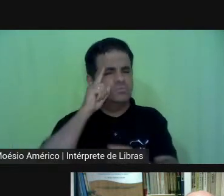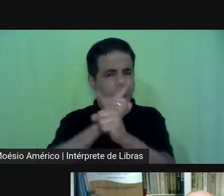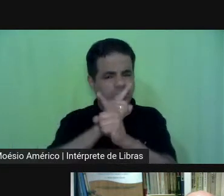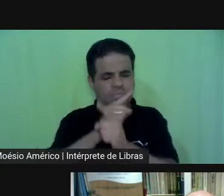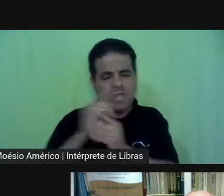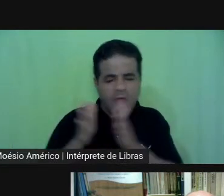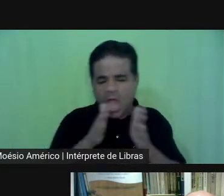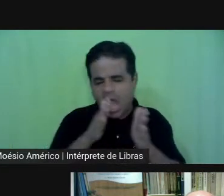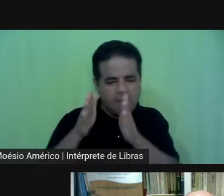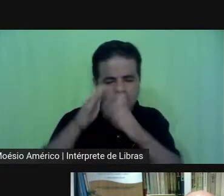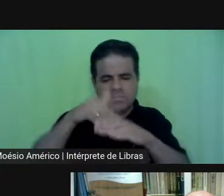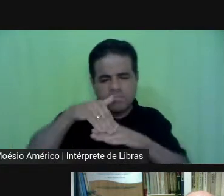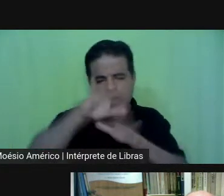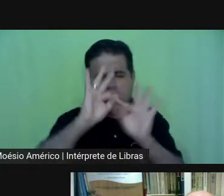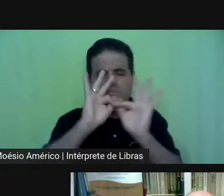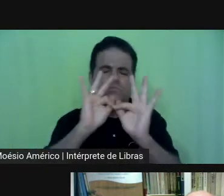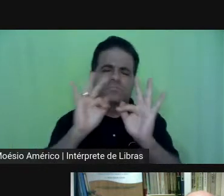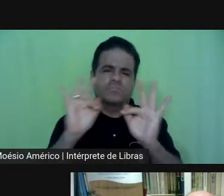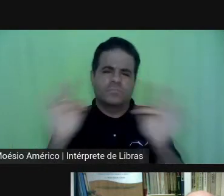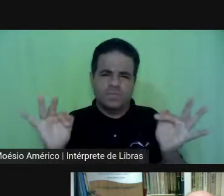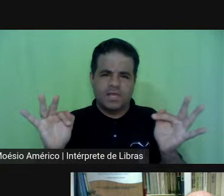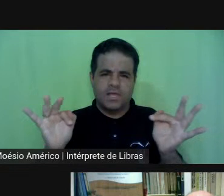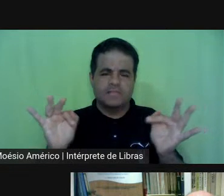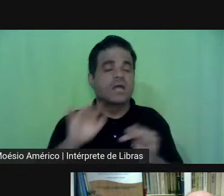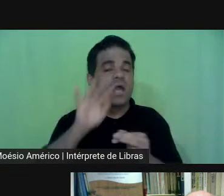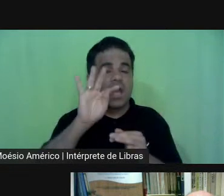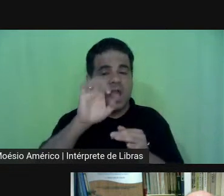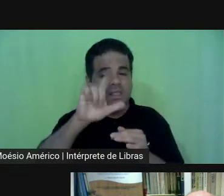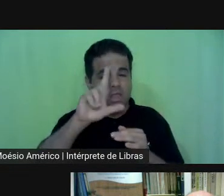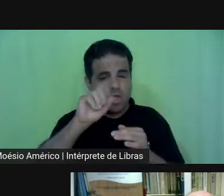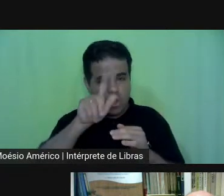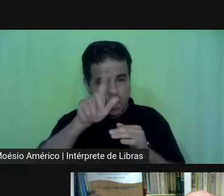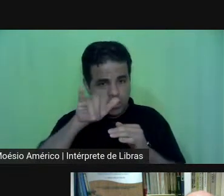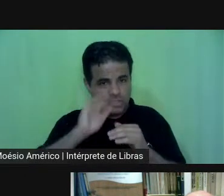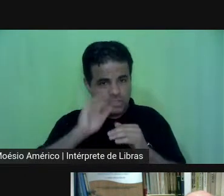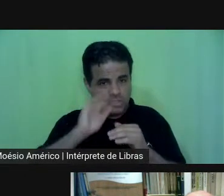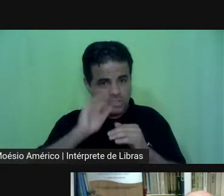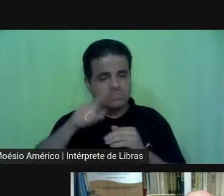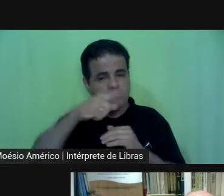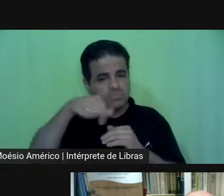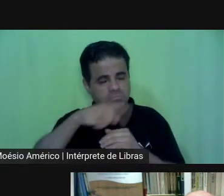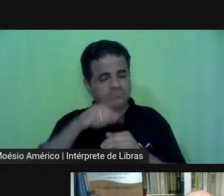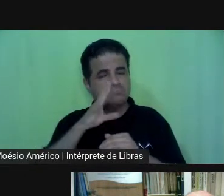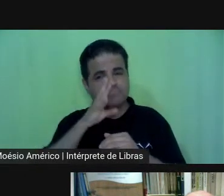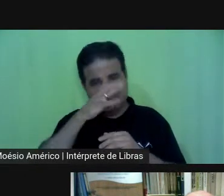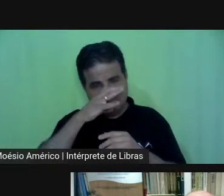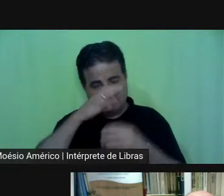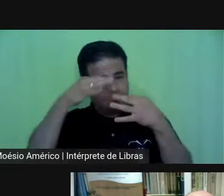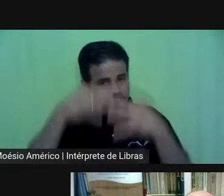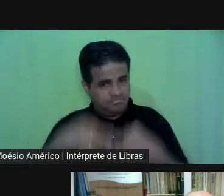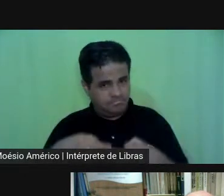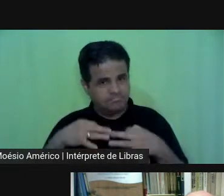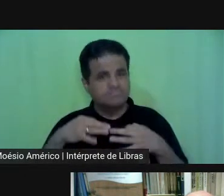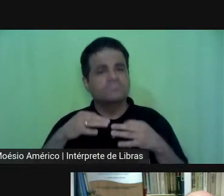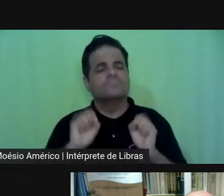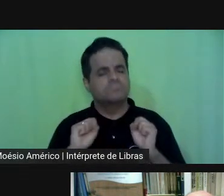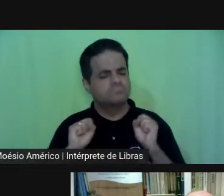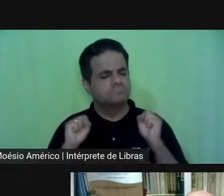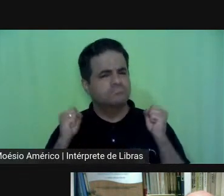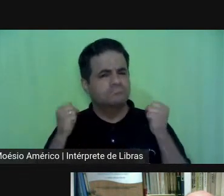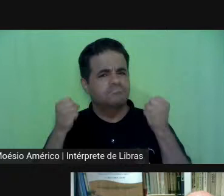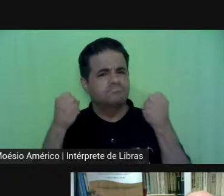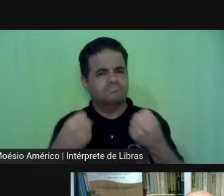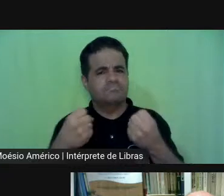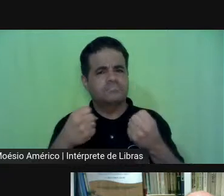mayor humildad la teología se nos somos bastante fieles a un esfuerzo constante